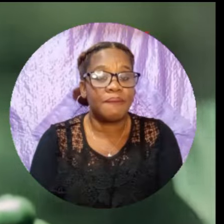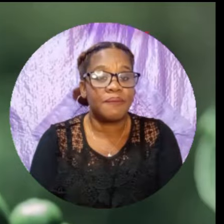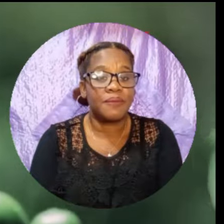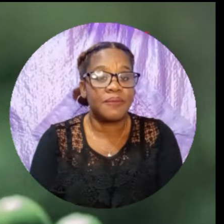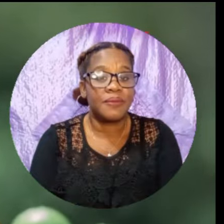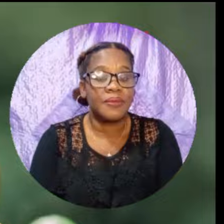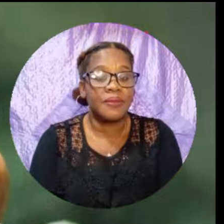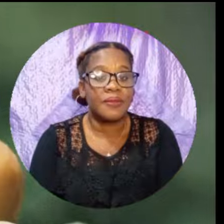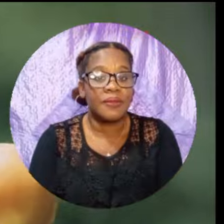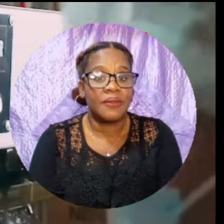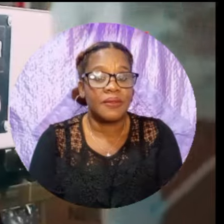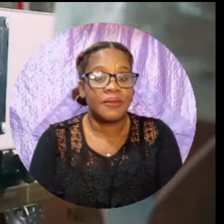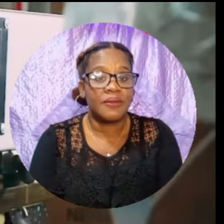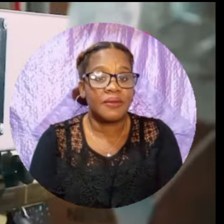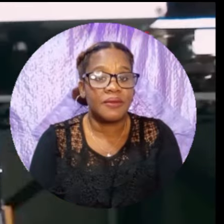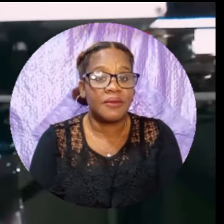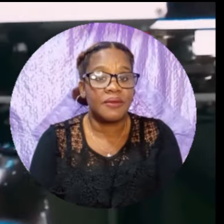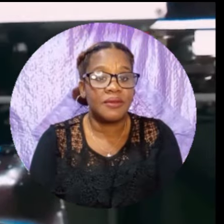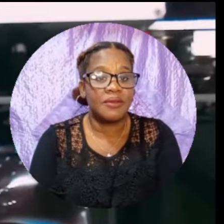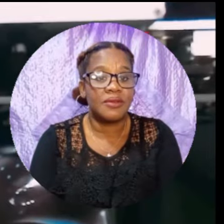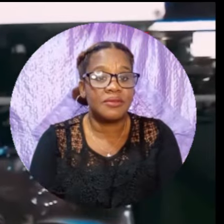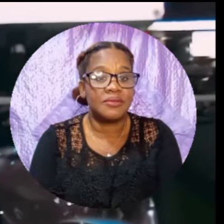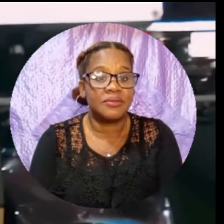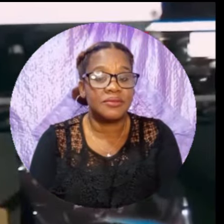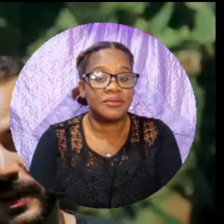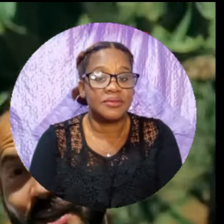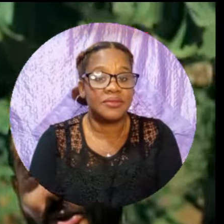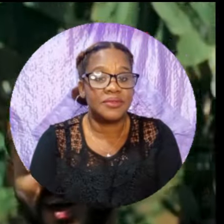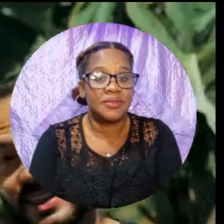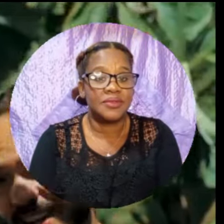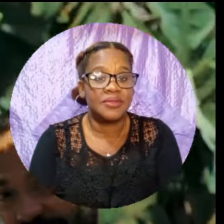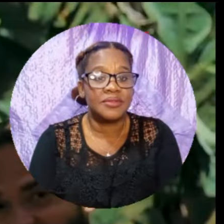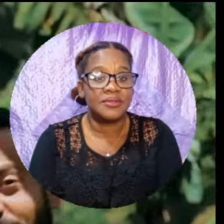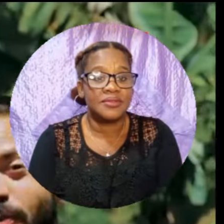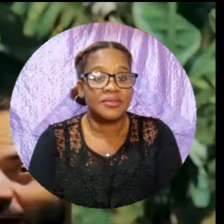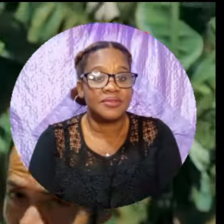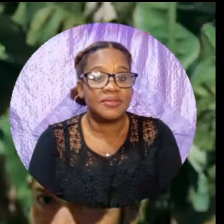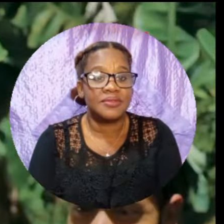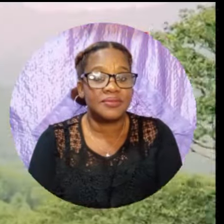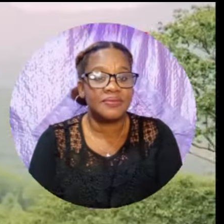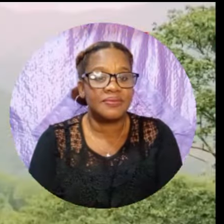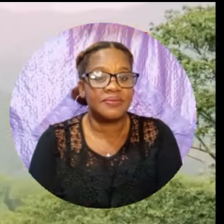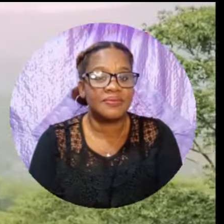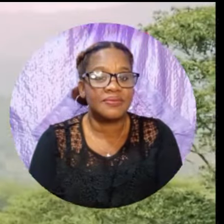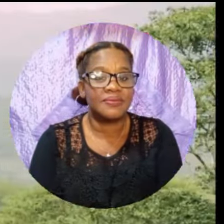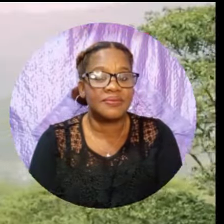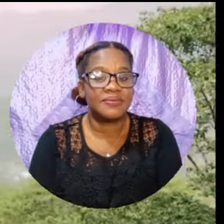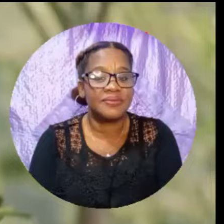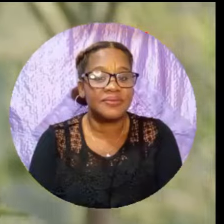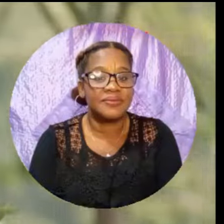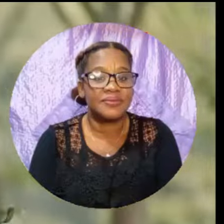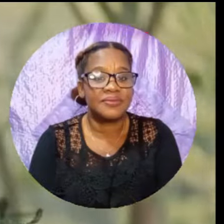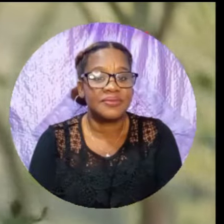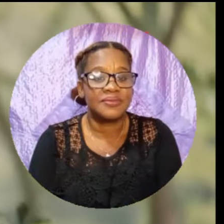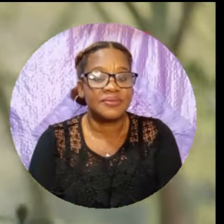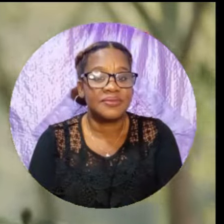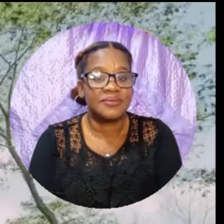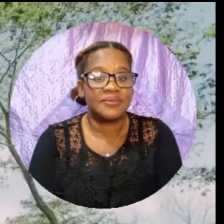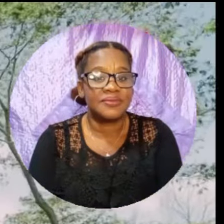café maduro convirtiéndose en un café que va a la máquina expendedora de Nescafé como café dominicano.